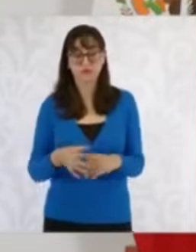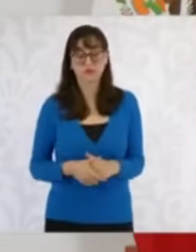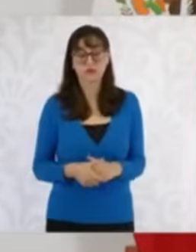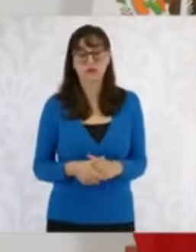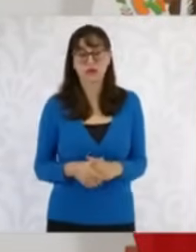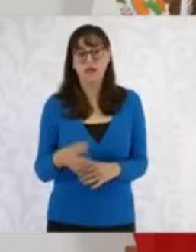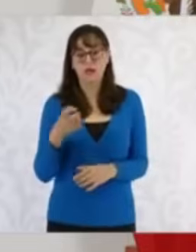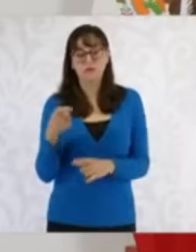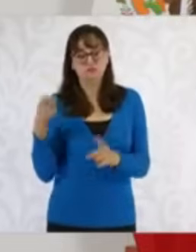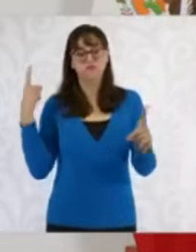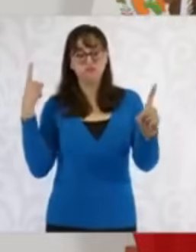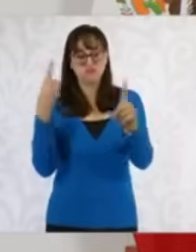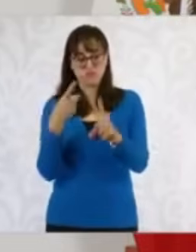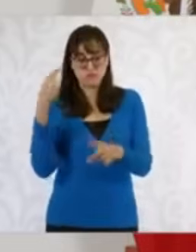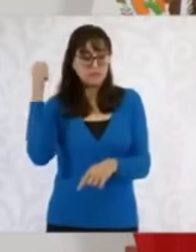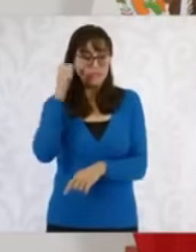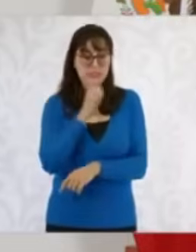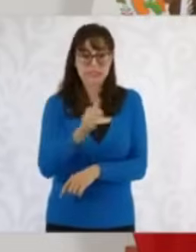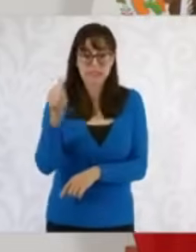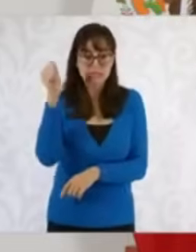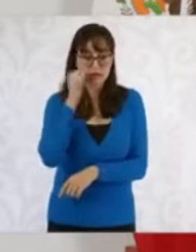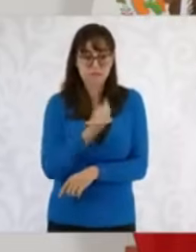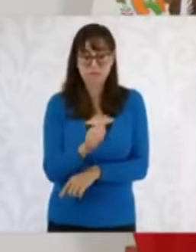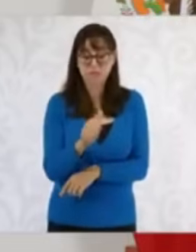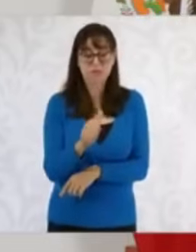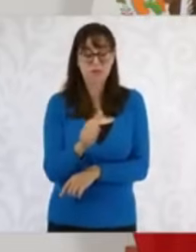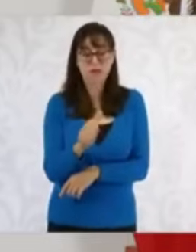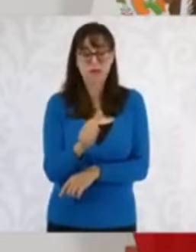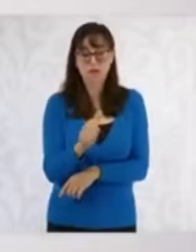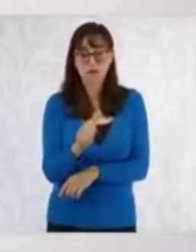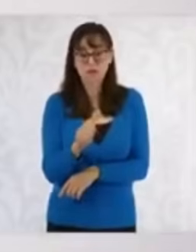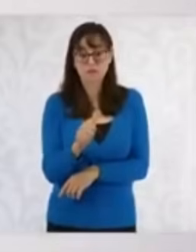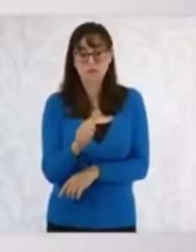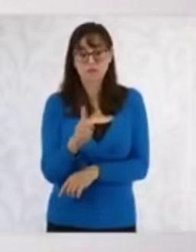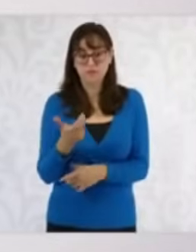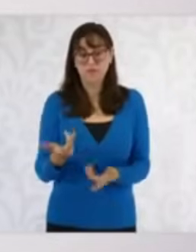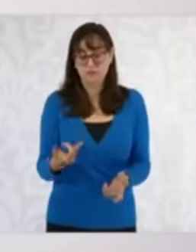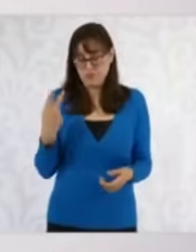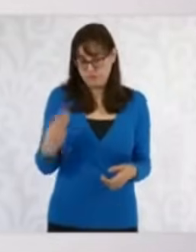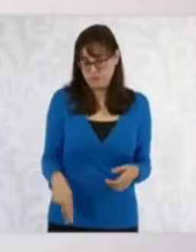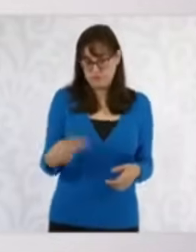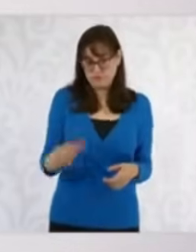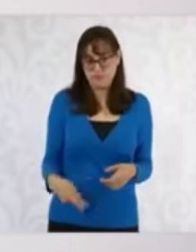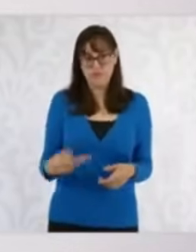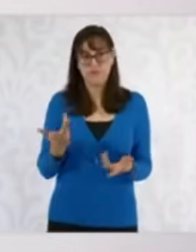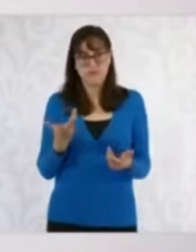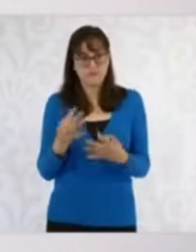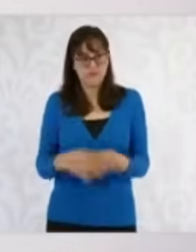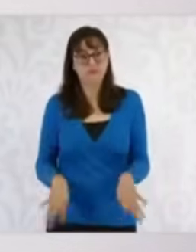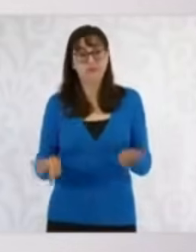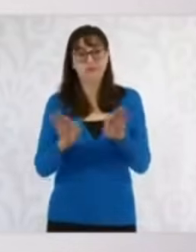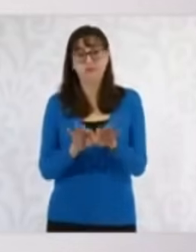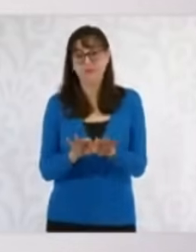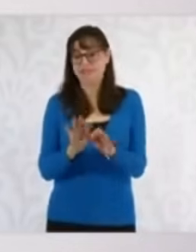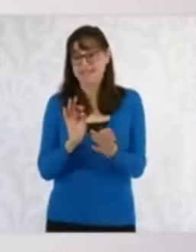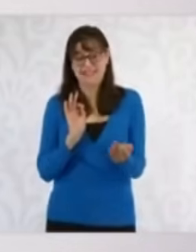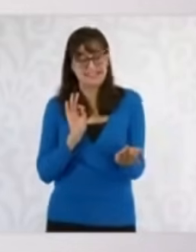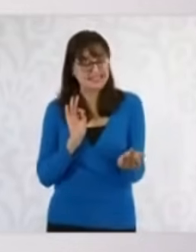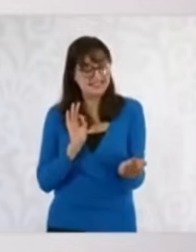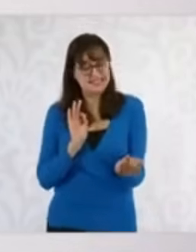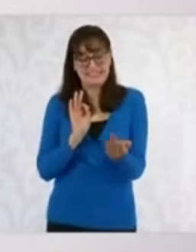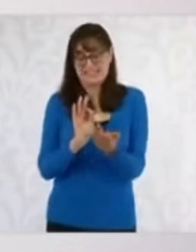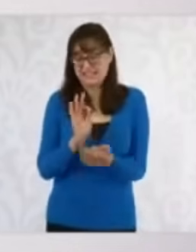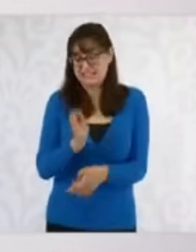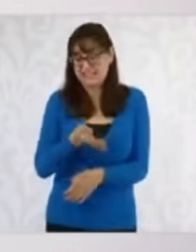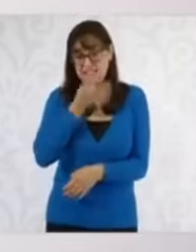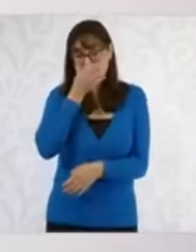meta fundamental, acuérdense que siempre ha sido desde el sexenio anterior que tenemos que ser autosuficientes, lo cual estamos a punto nada más que